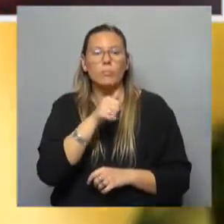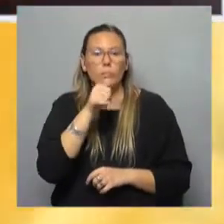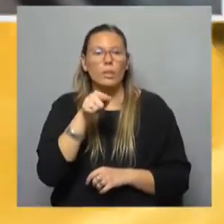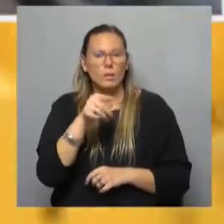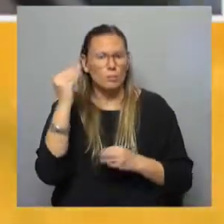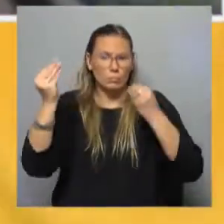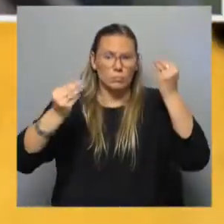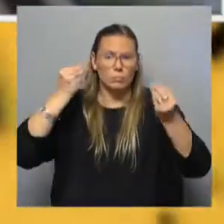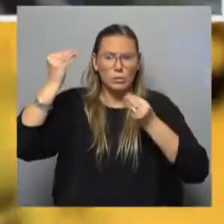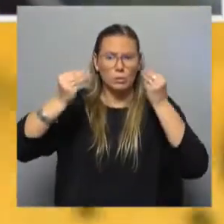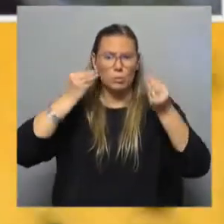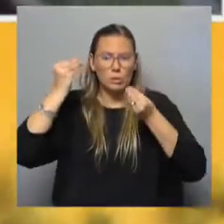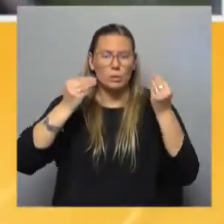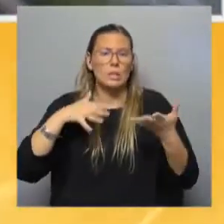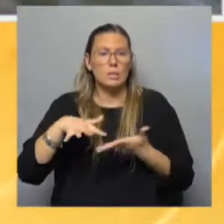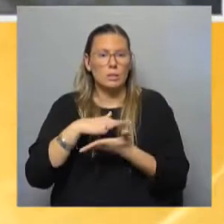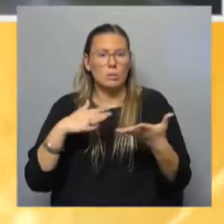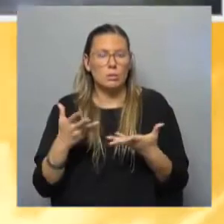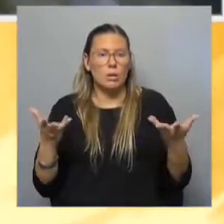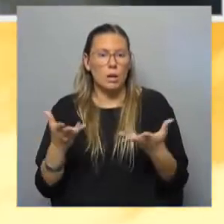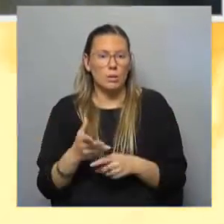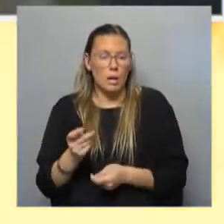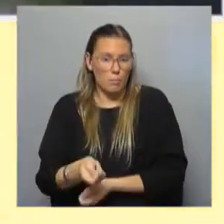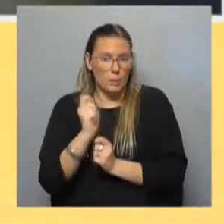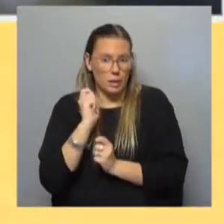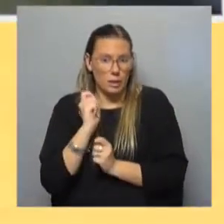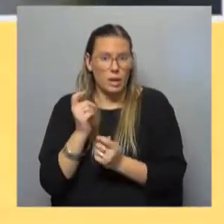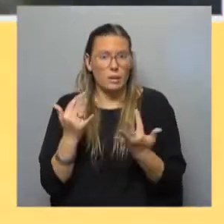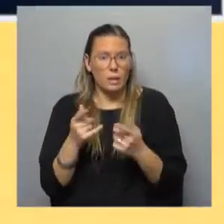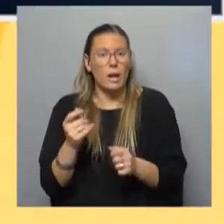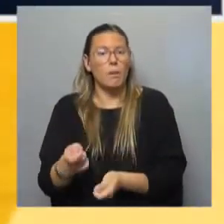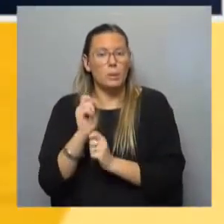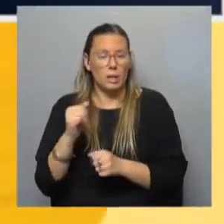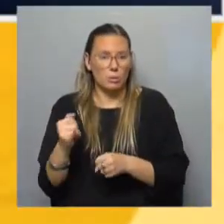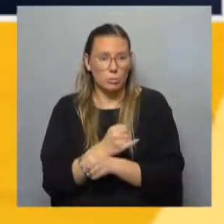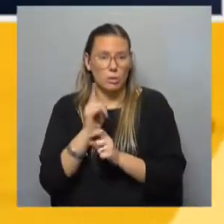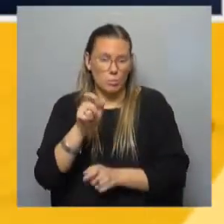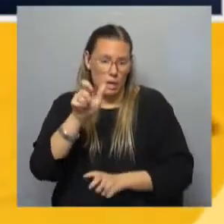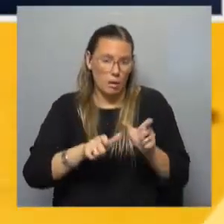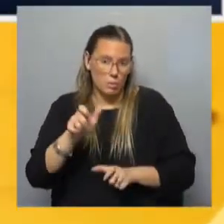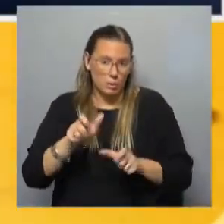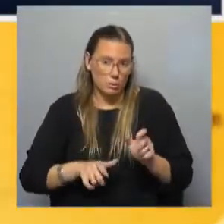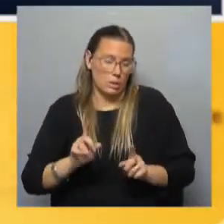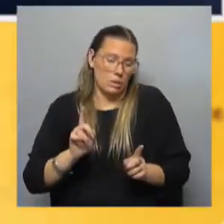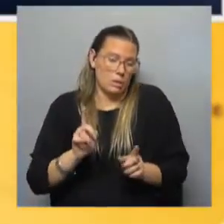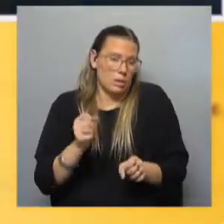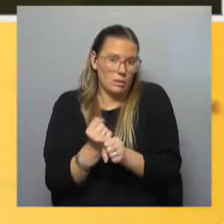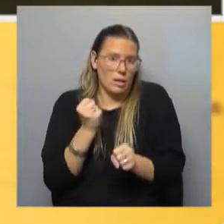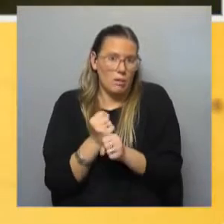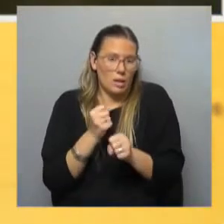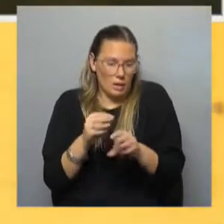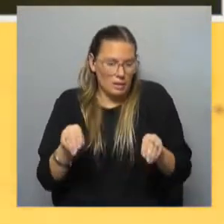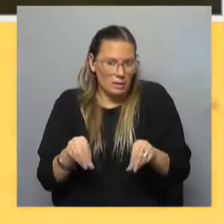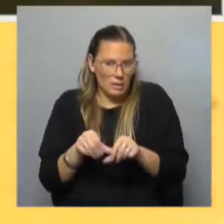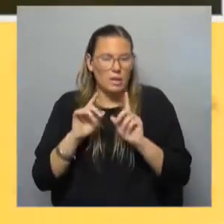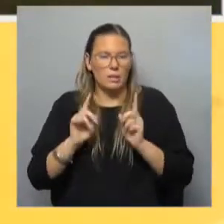esta preocupación, nos decía que está afectando actualmente a la pesca artesanal, a la pesca industrial y bueno, a los pescadores artesanales también de tierra, como